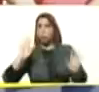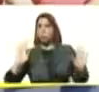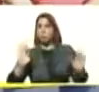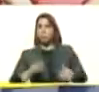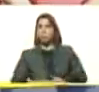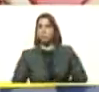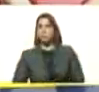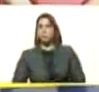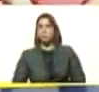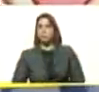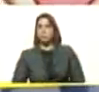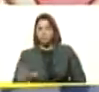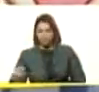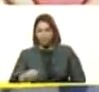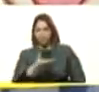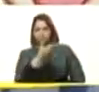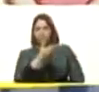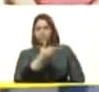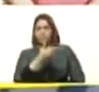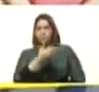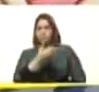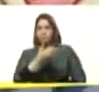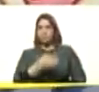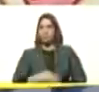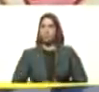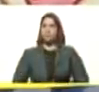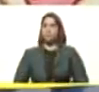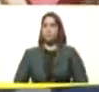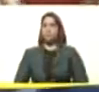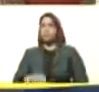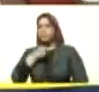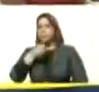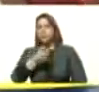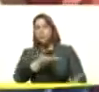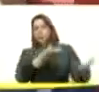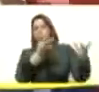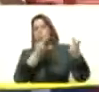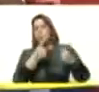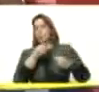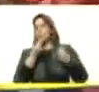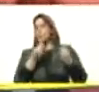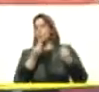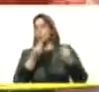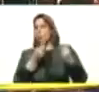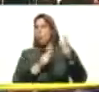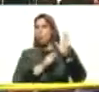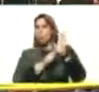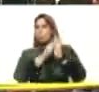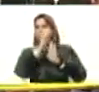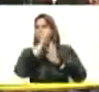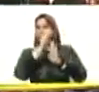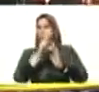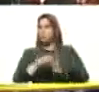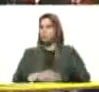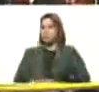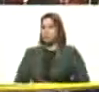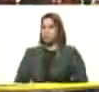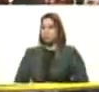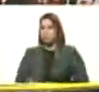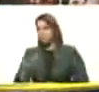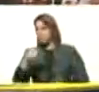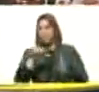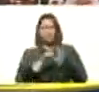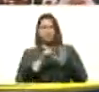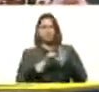termómetro. Dale un micrófono a Diosdado. Diosdado, cuéntame cómo fue lo del termómetro. ¿Por dónde